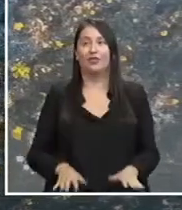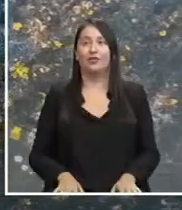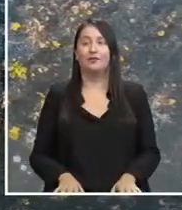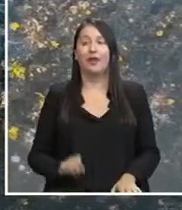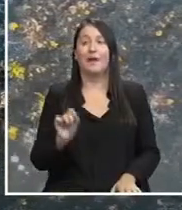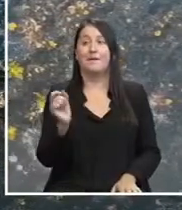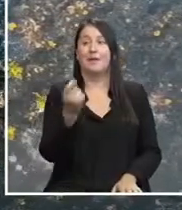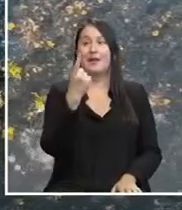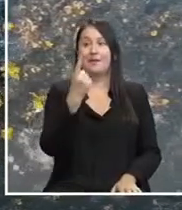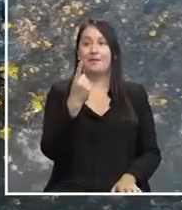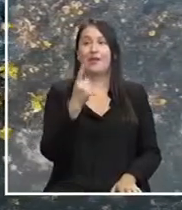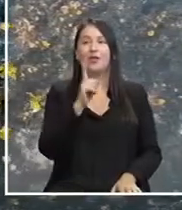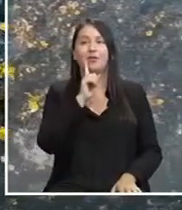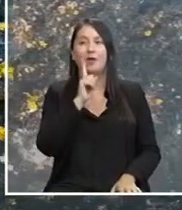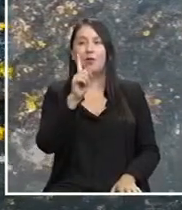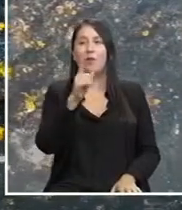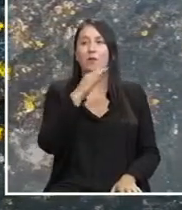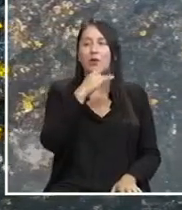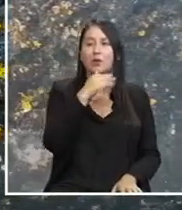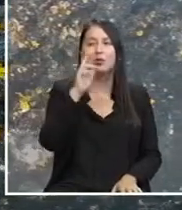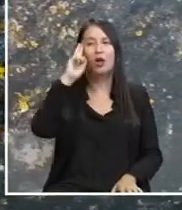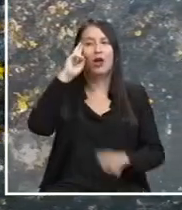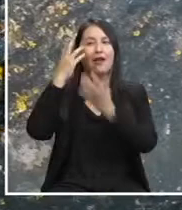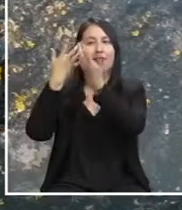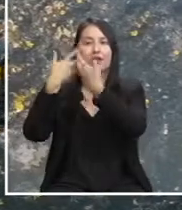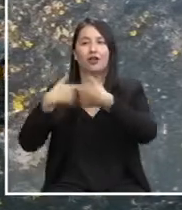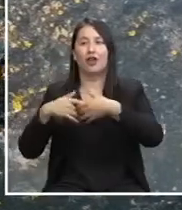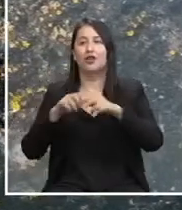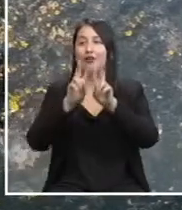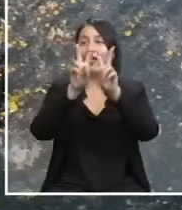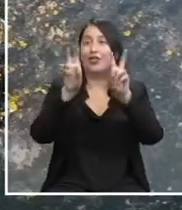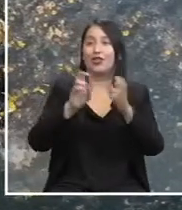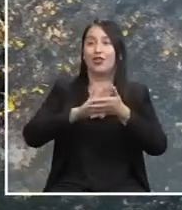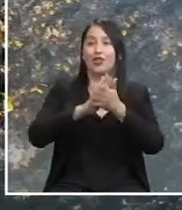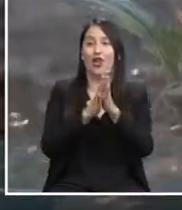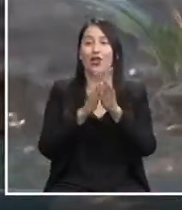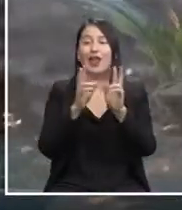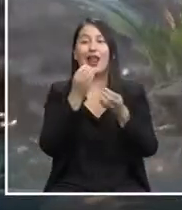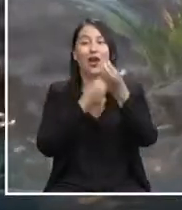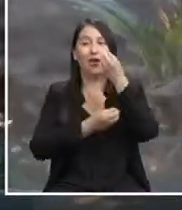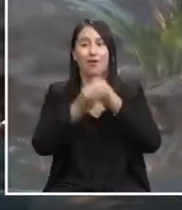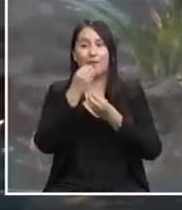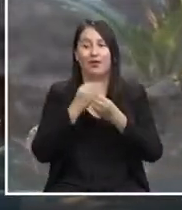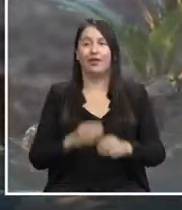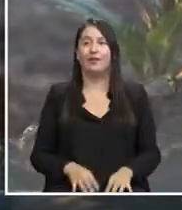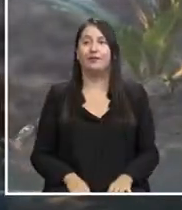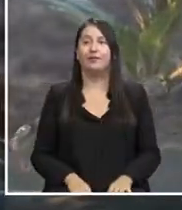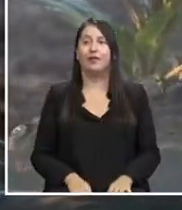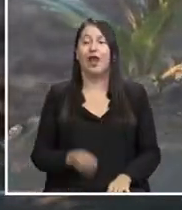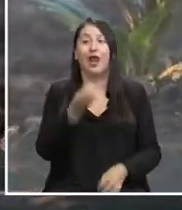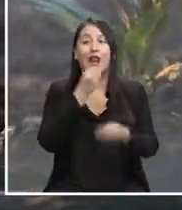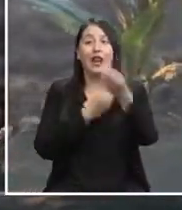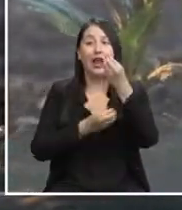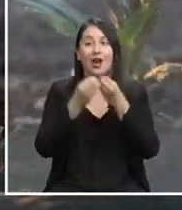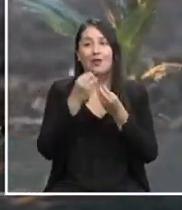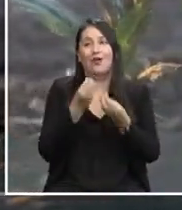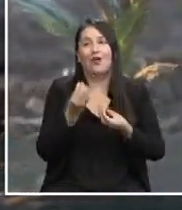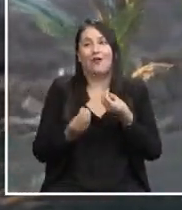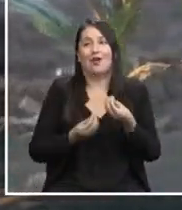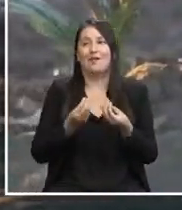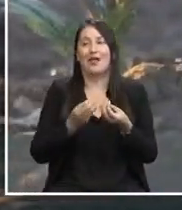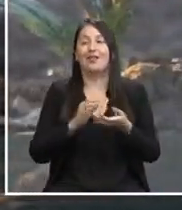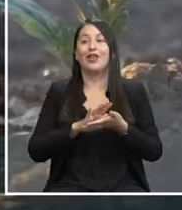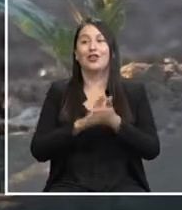un minuto para reflexionar sobre todo lo bueno de la comida, que es mucho. La comida es, por supuesto, lo que